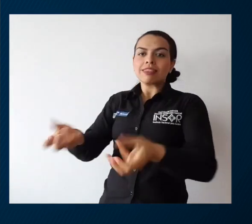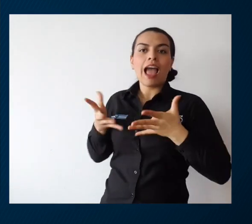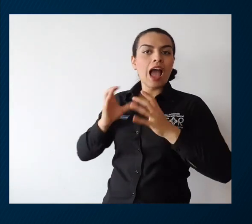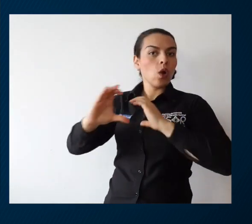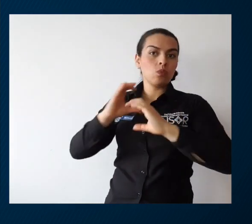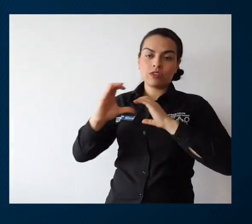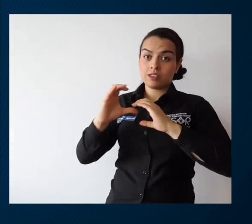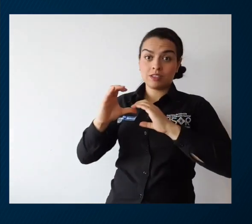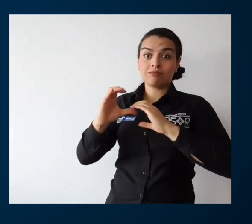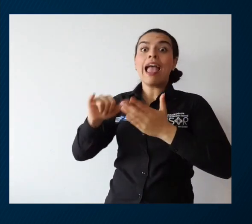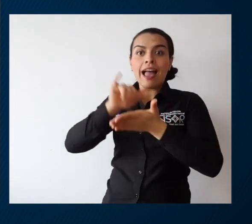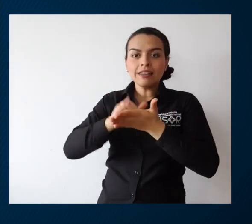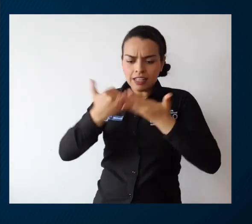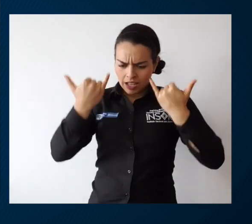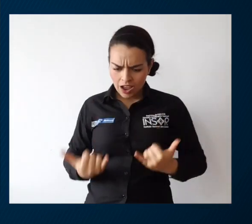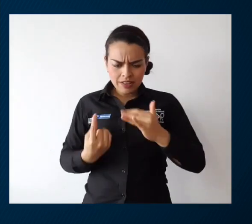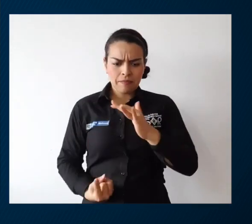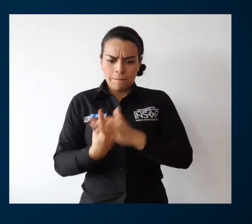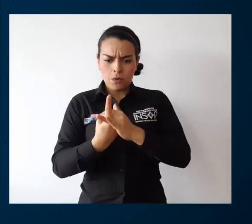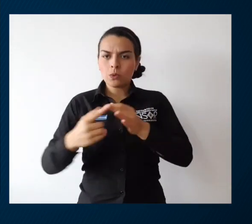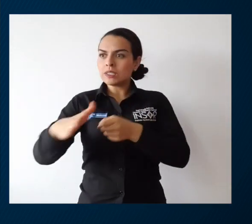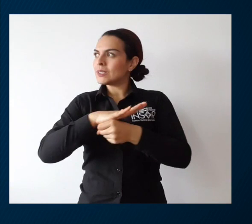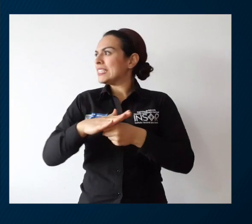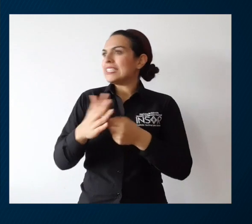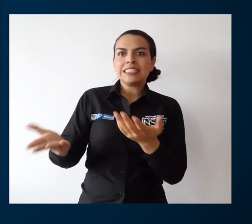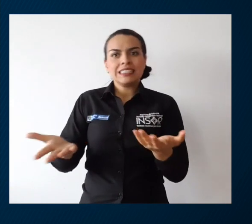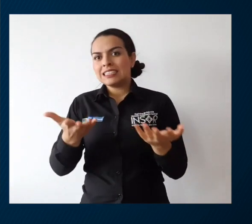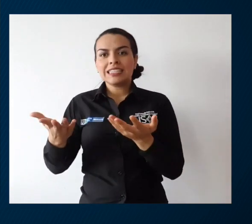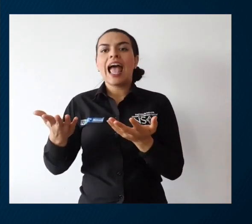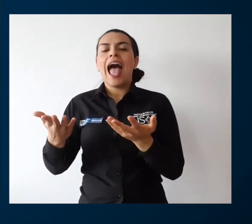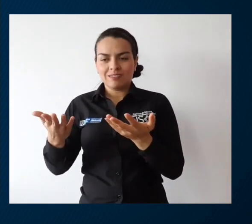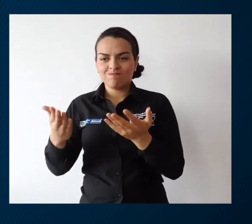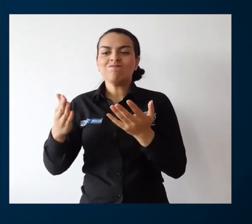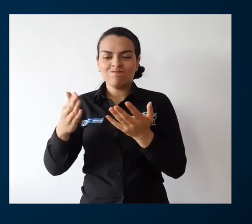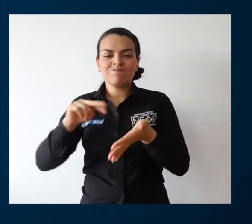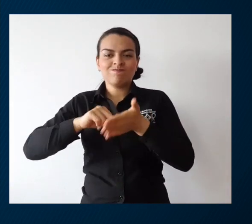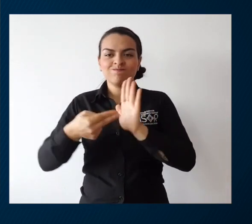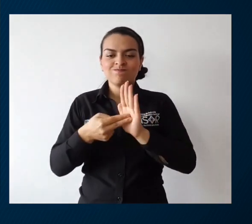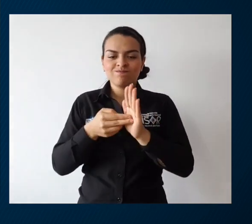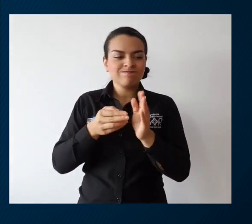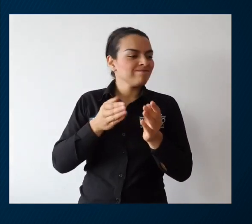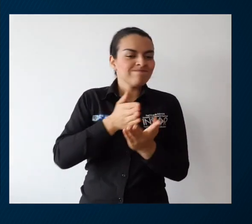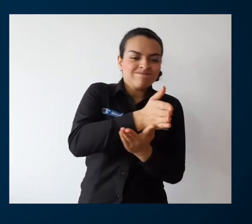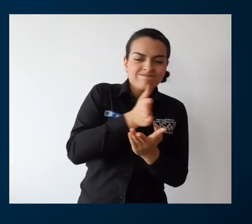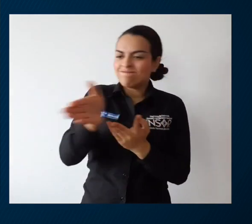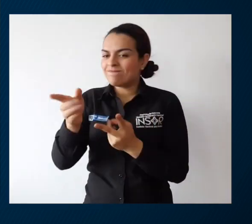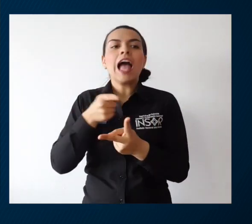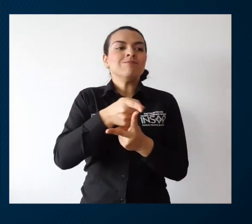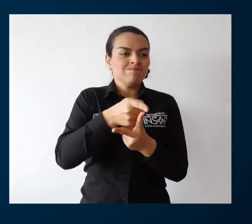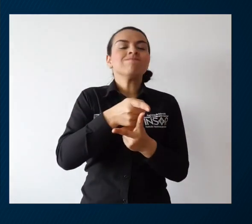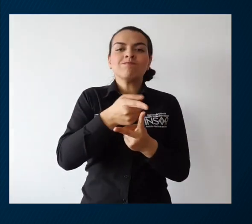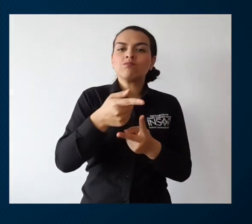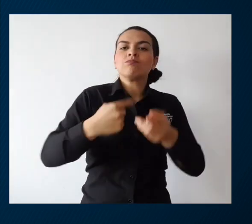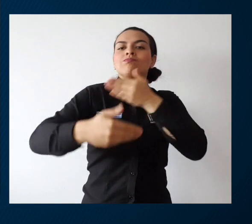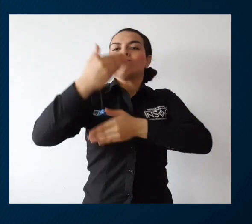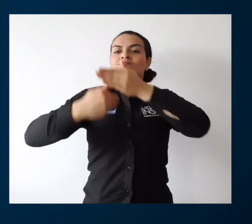en estos escenarios de crisis vuelven a tomar una relevancia para llegar otra vez a los hogares, no solamente de los estudiantes sordos,